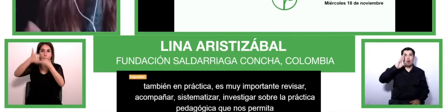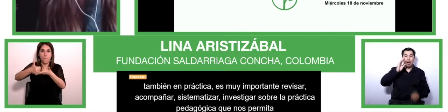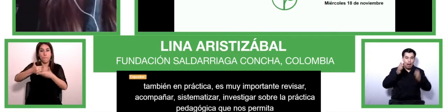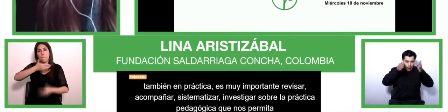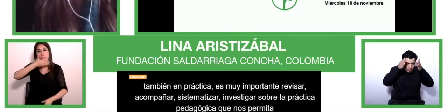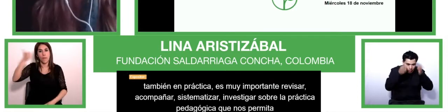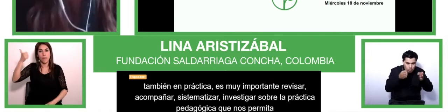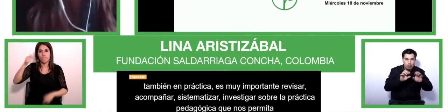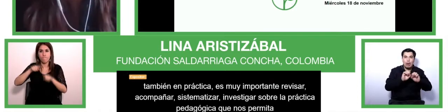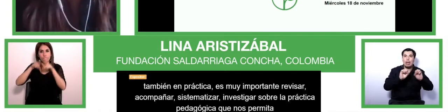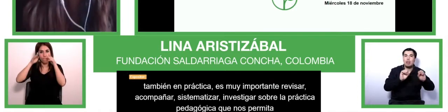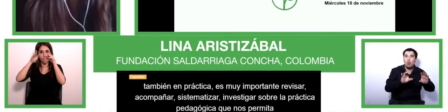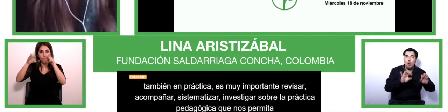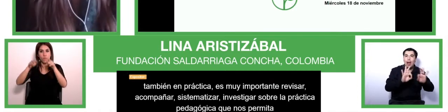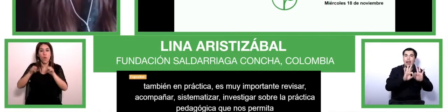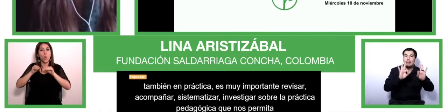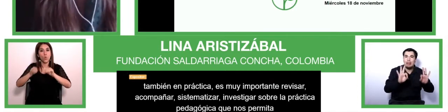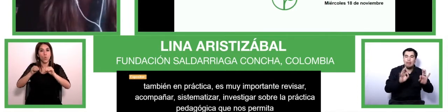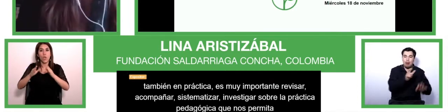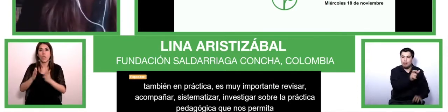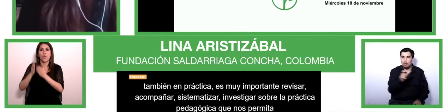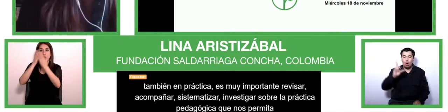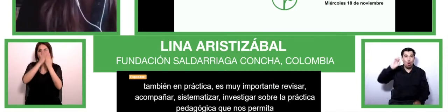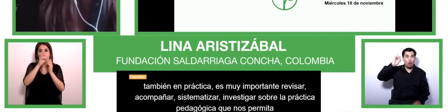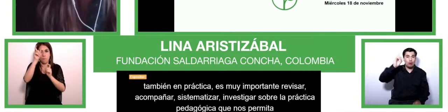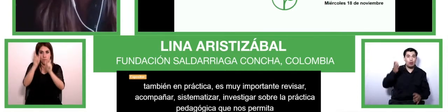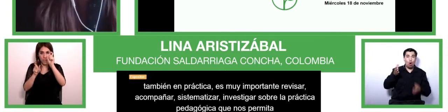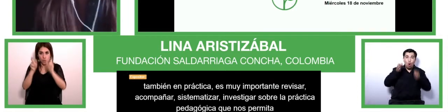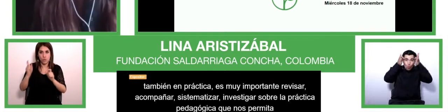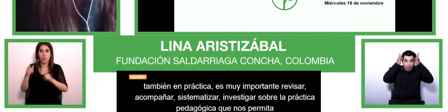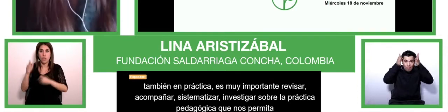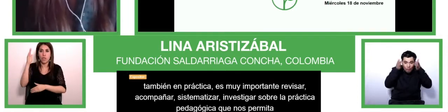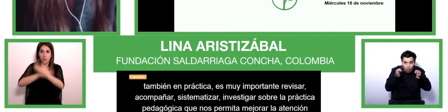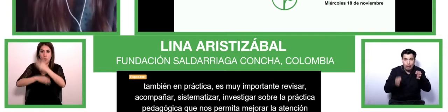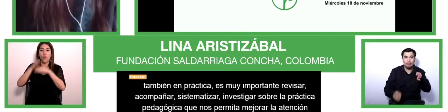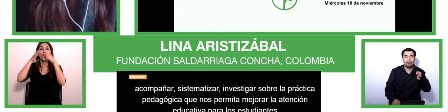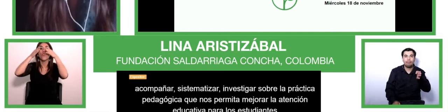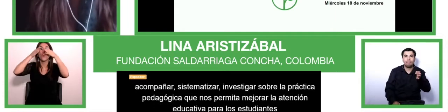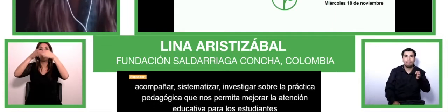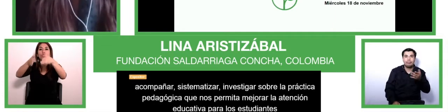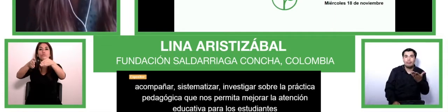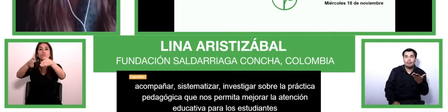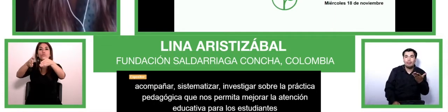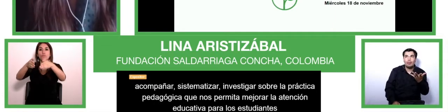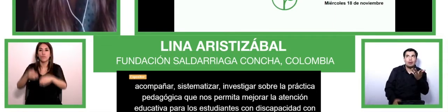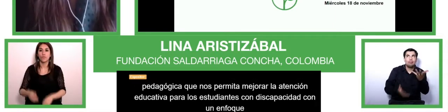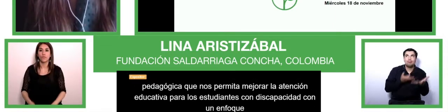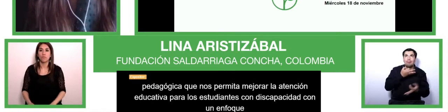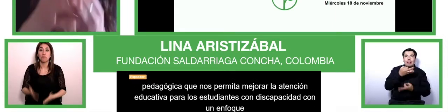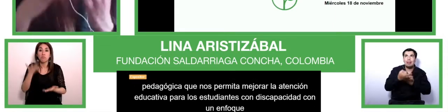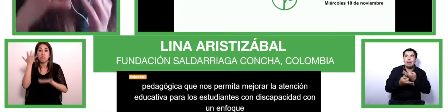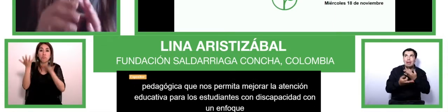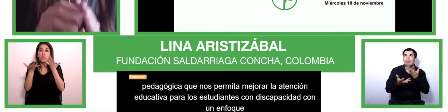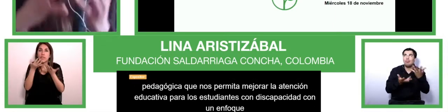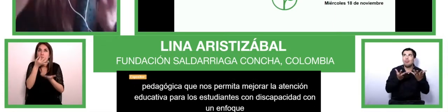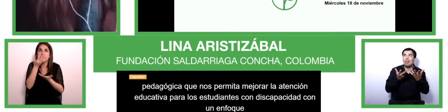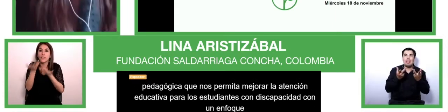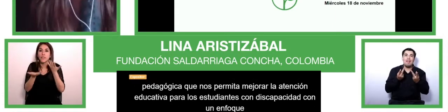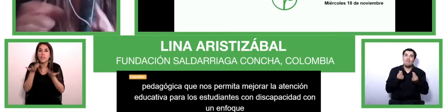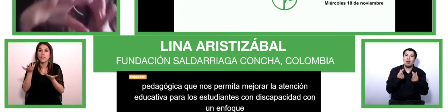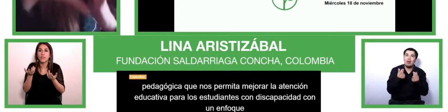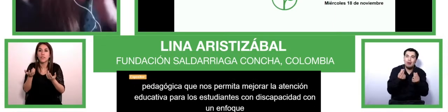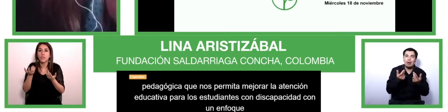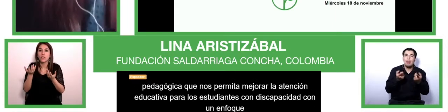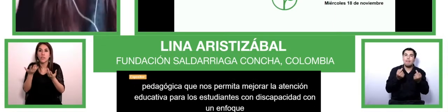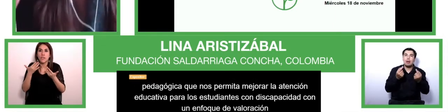educativa para los estudiantes, la atención educativa para los estudiantes con discapacidad, con un enfoque, digamos,